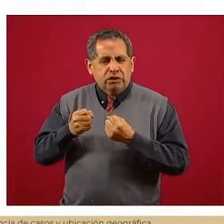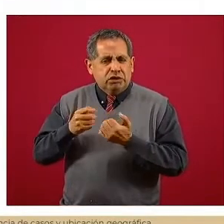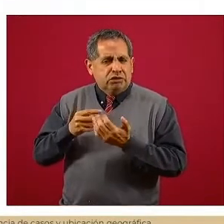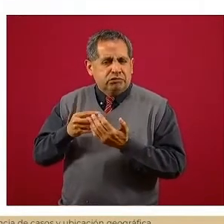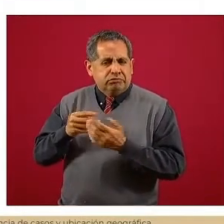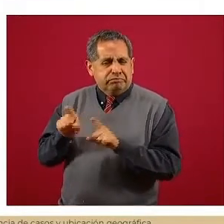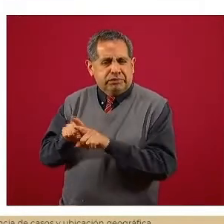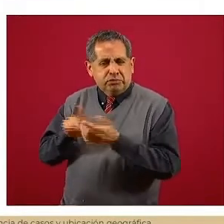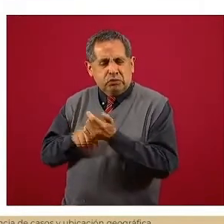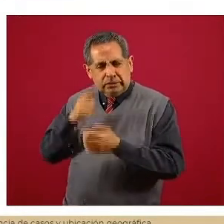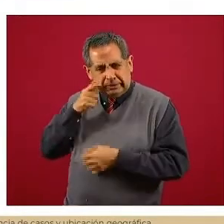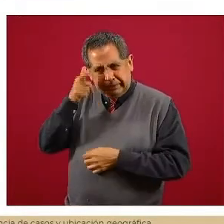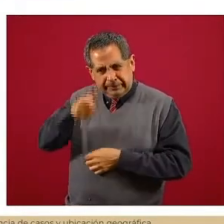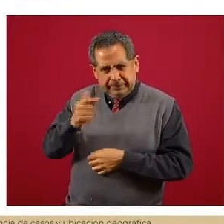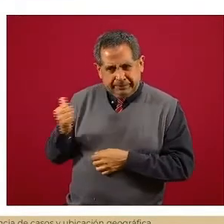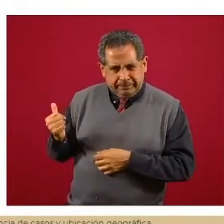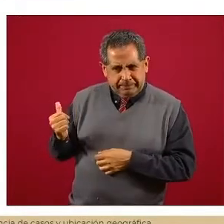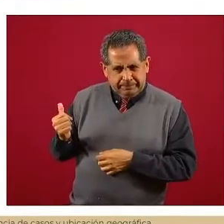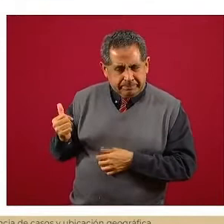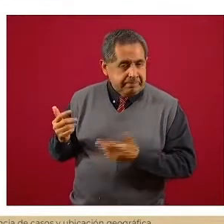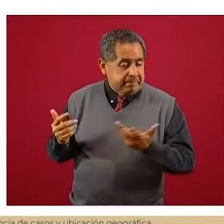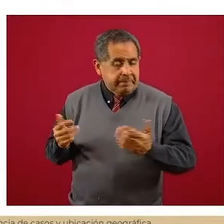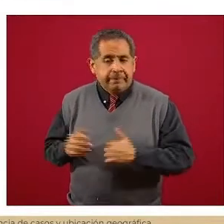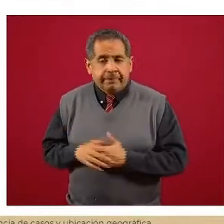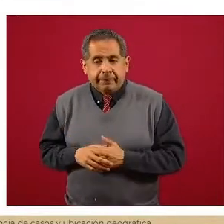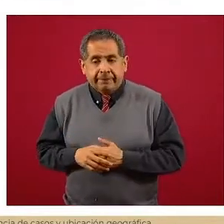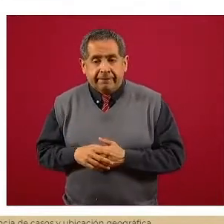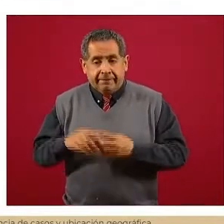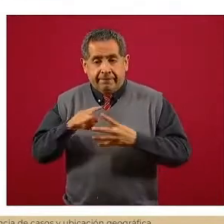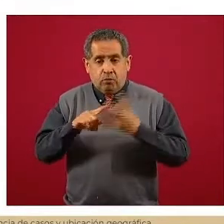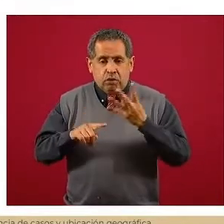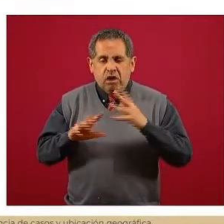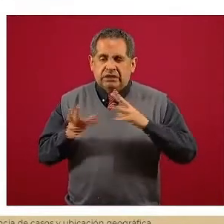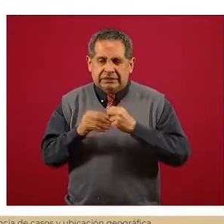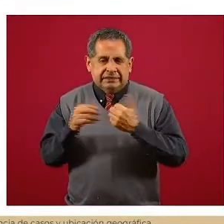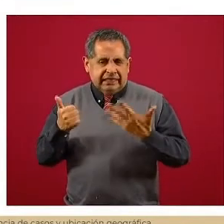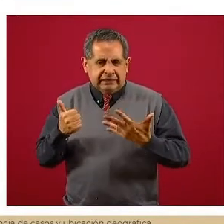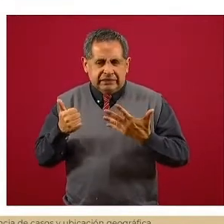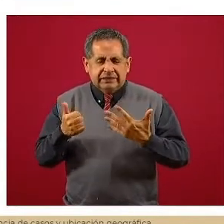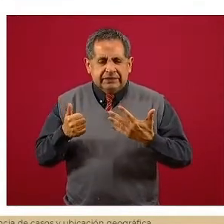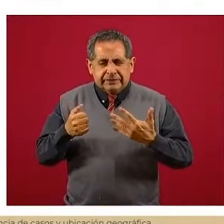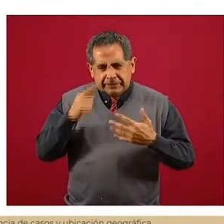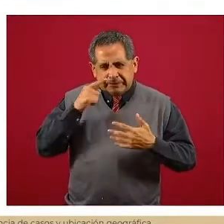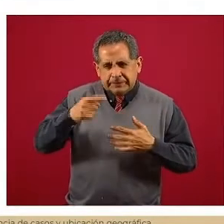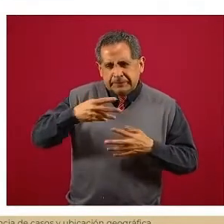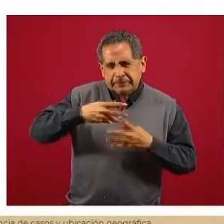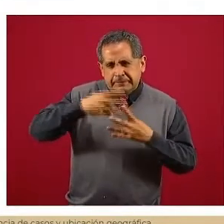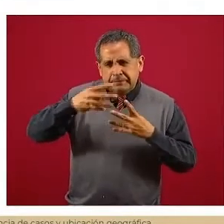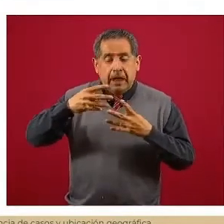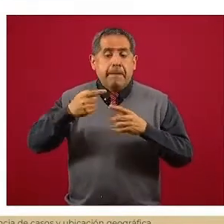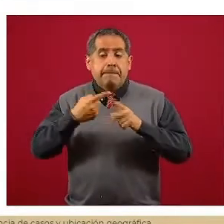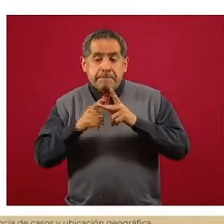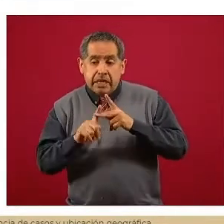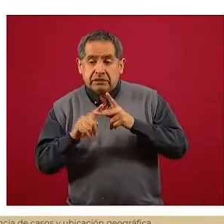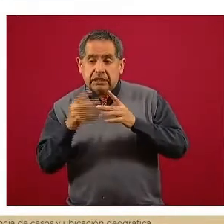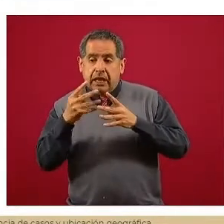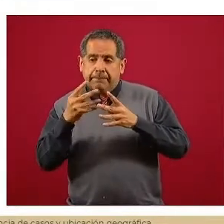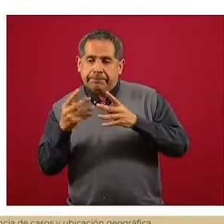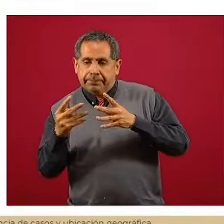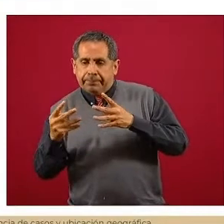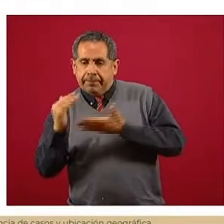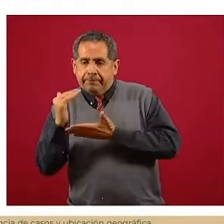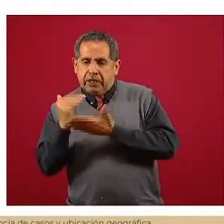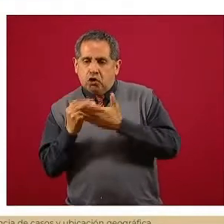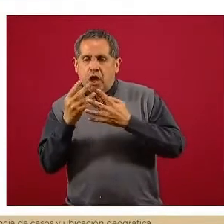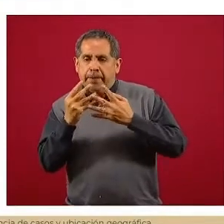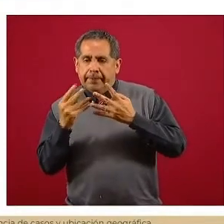uno de ellos, pero también todos los 4, y en este caso serían los 6, con esa tendencia descendente en la última semana, por